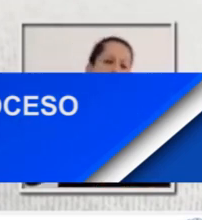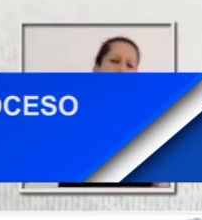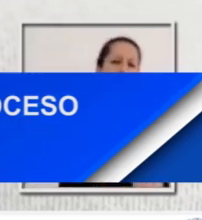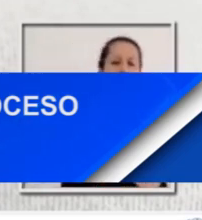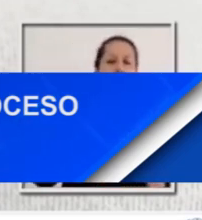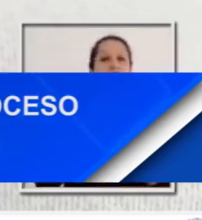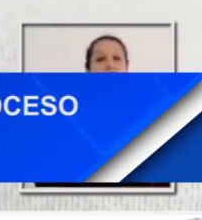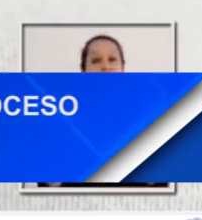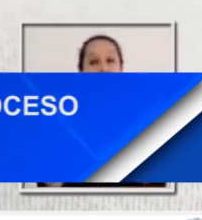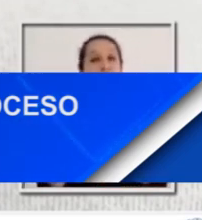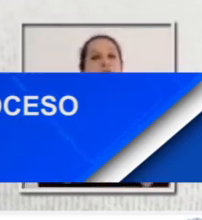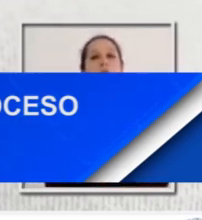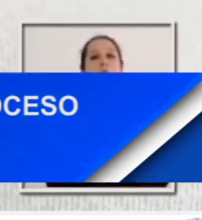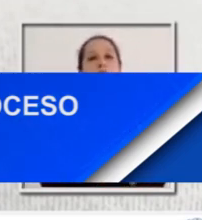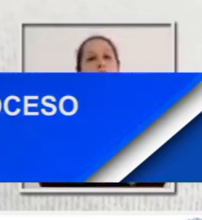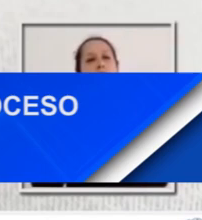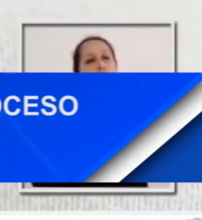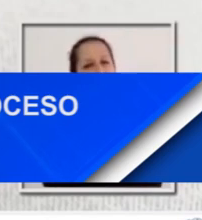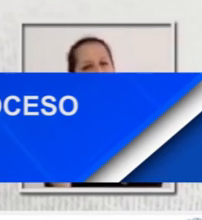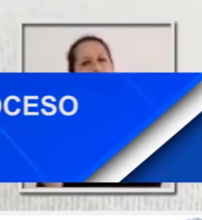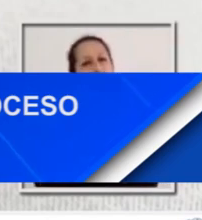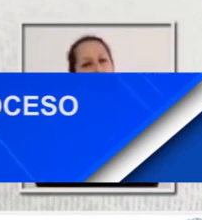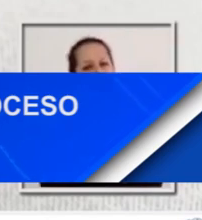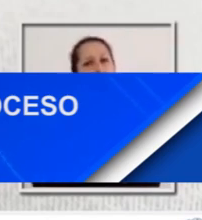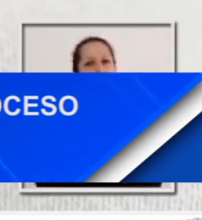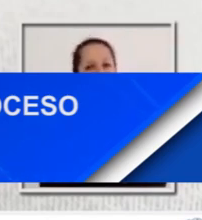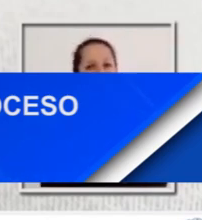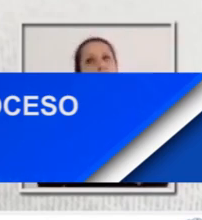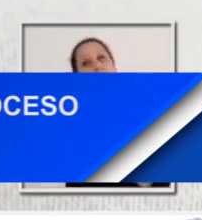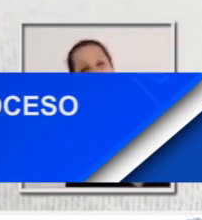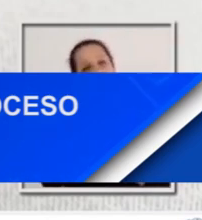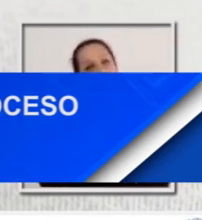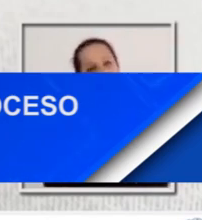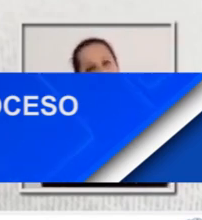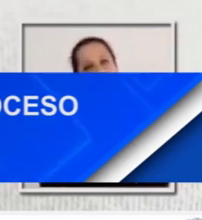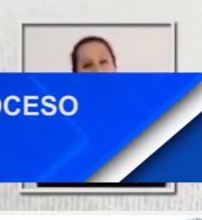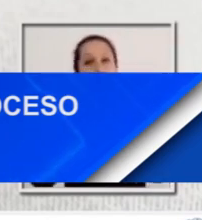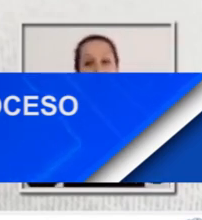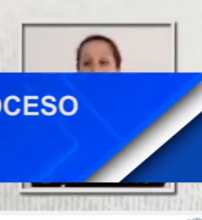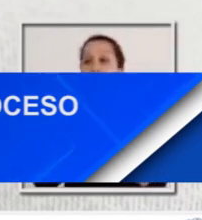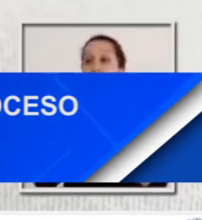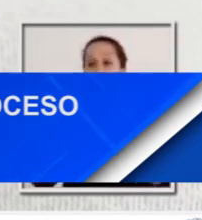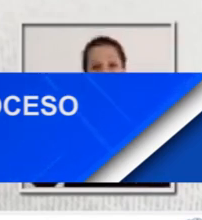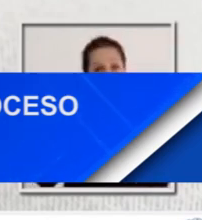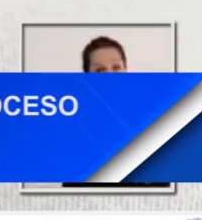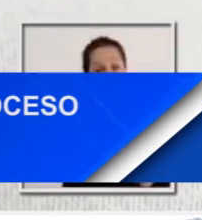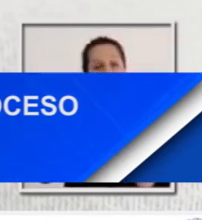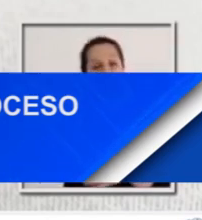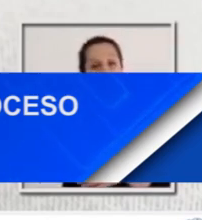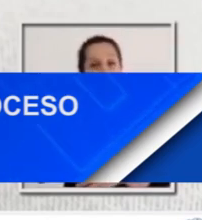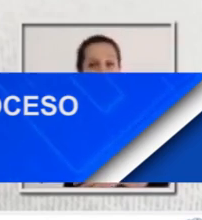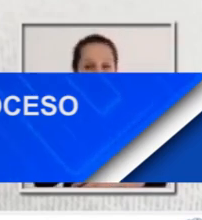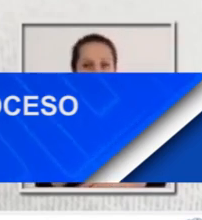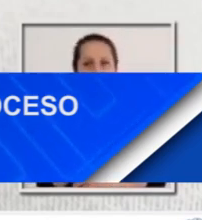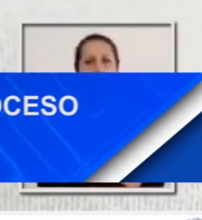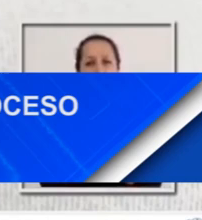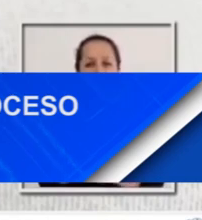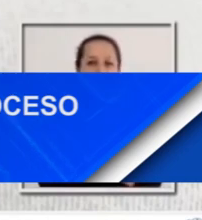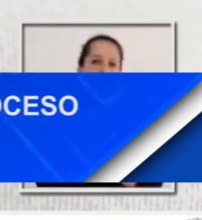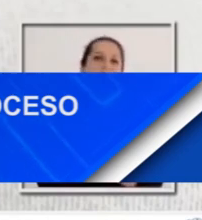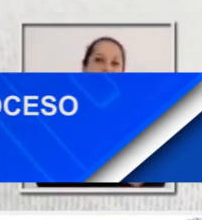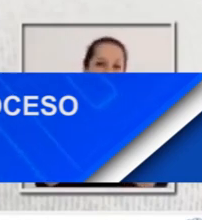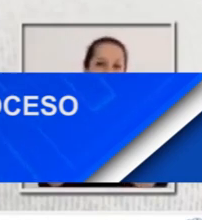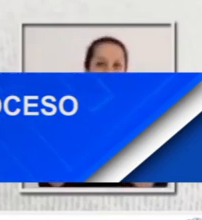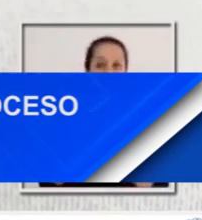social del cuidado incluido el cuidado de las personas mayores es por ello que como señalábamos el mes pasado en Buenos Aires en el marco de la